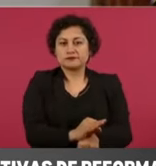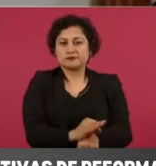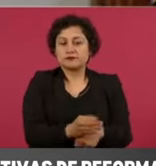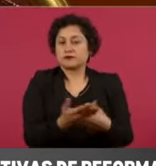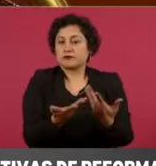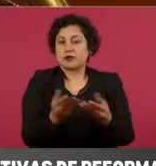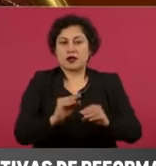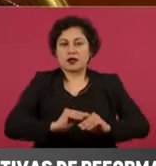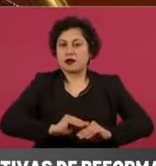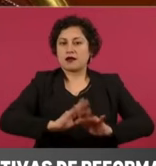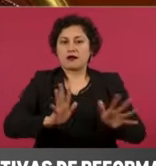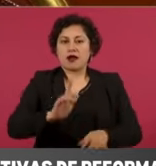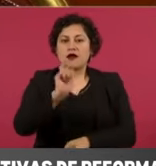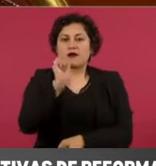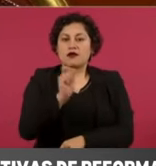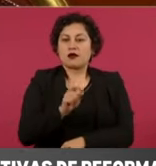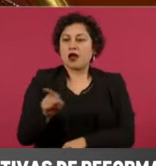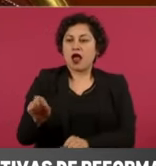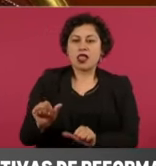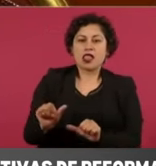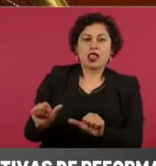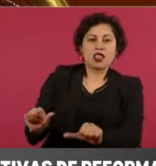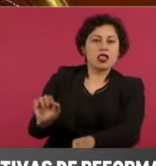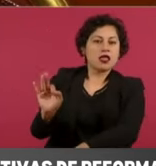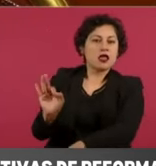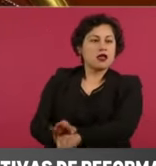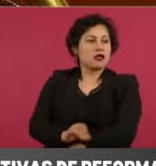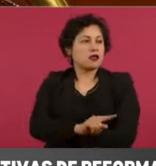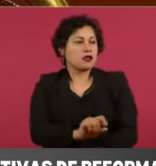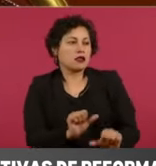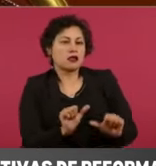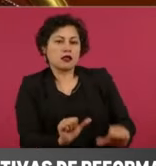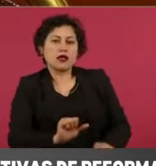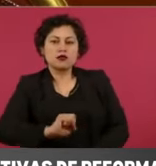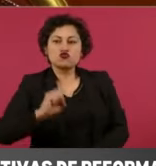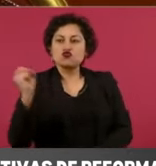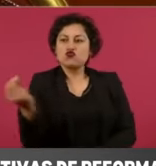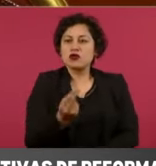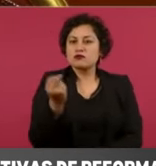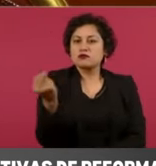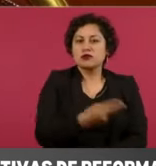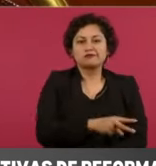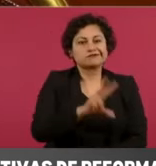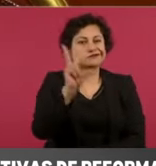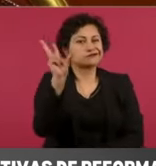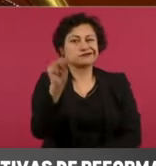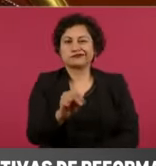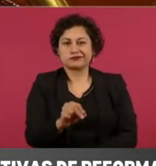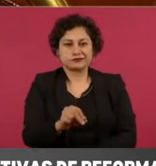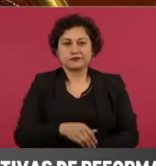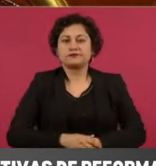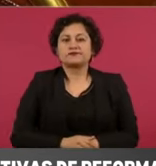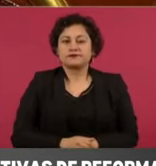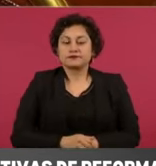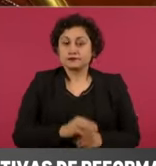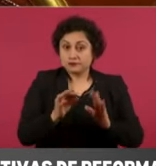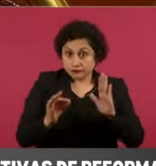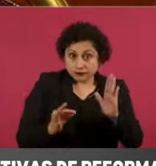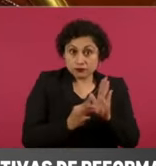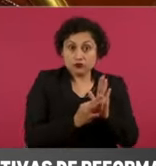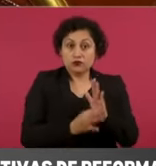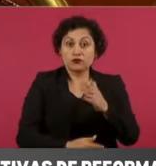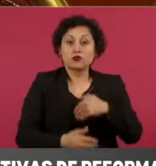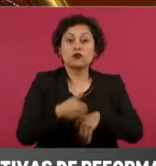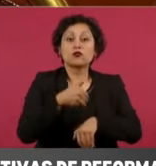abolición de los fueros y de los privilegios. El punto 15 proscribe para siempre